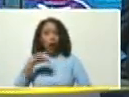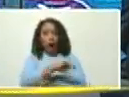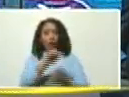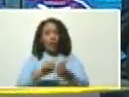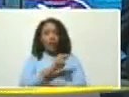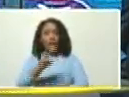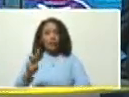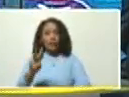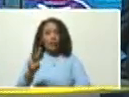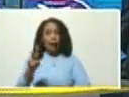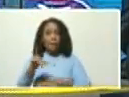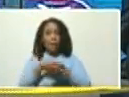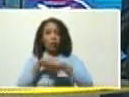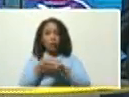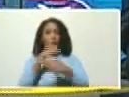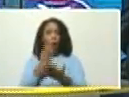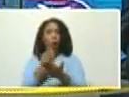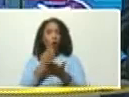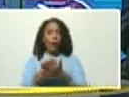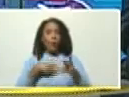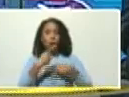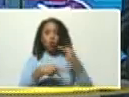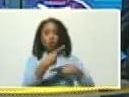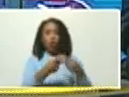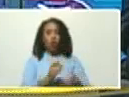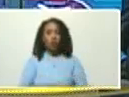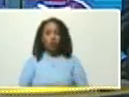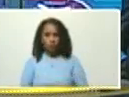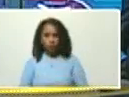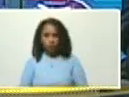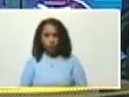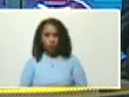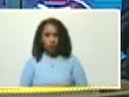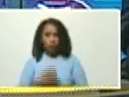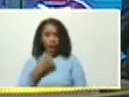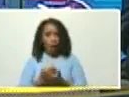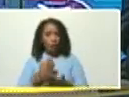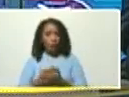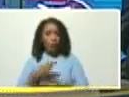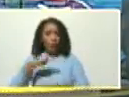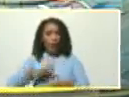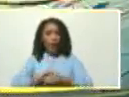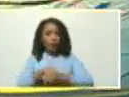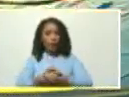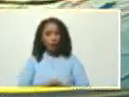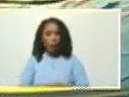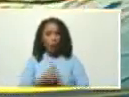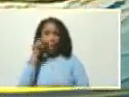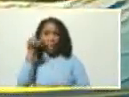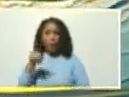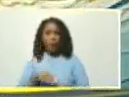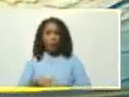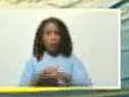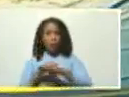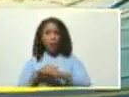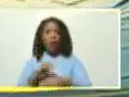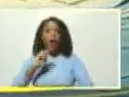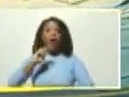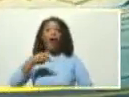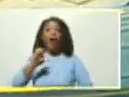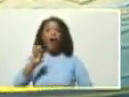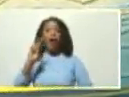viceministro de Economía Productiva, economista Héctor Silva, bueno, nos diera su visual.